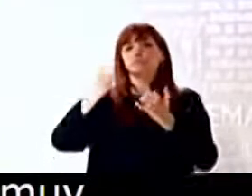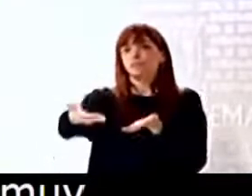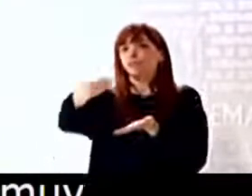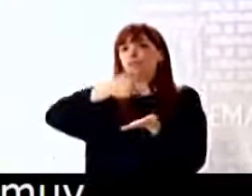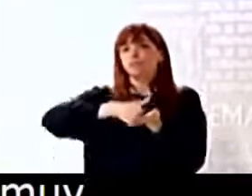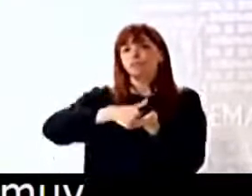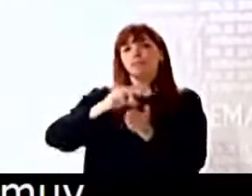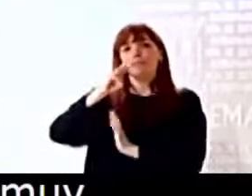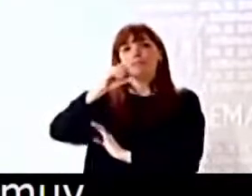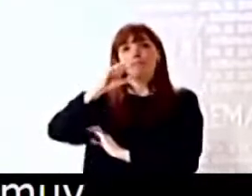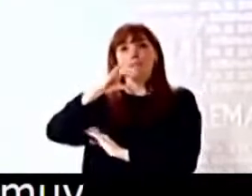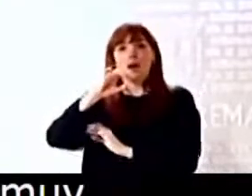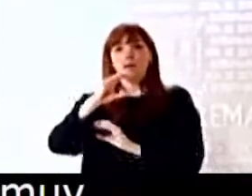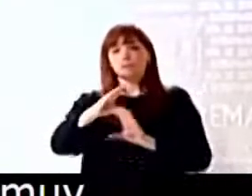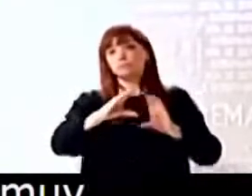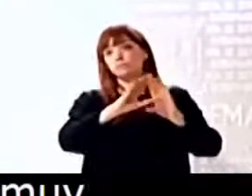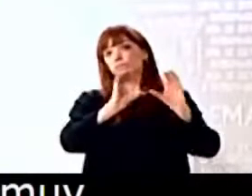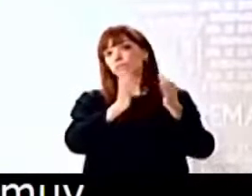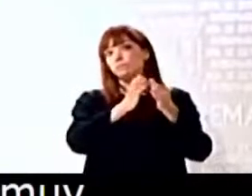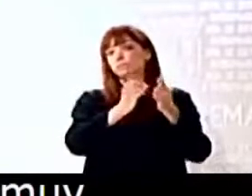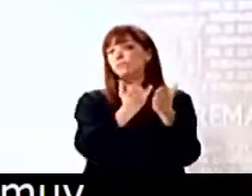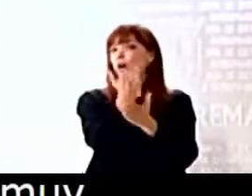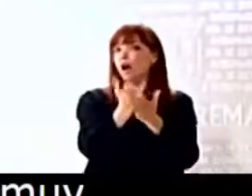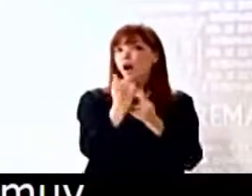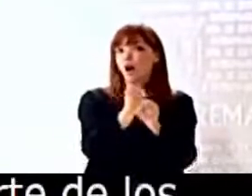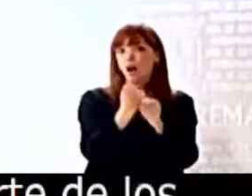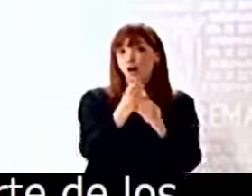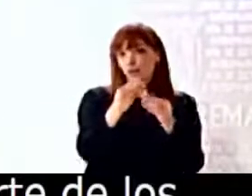por parte de los agricultores